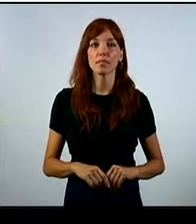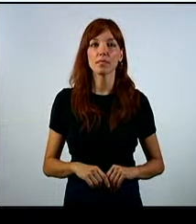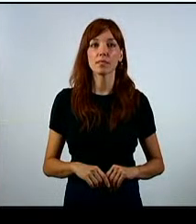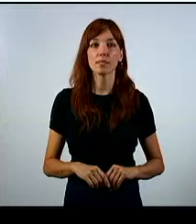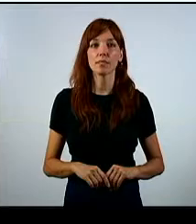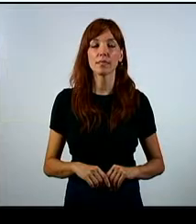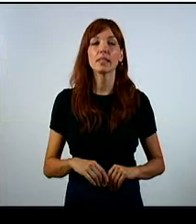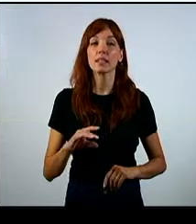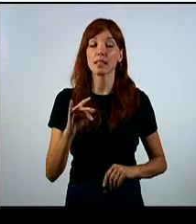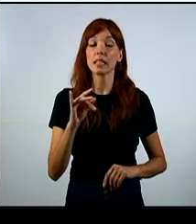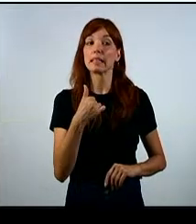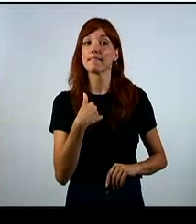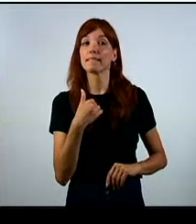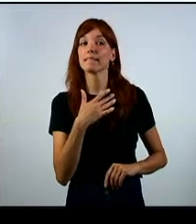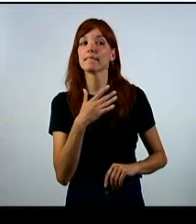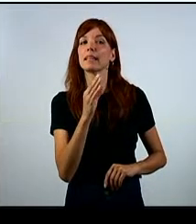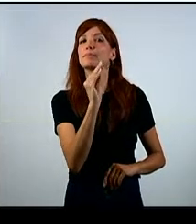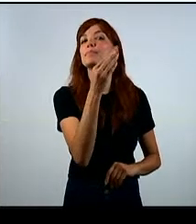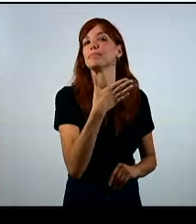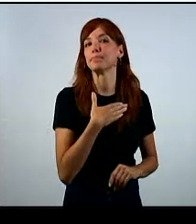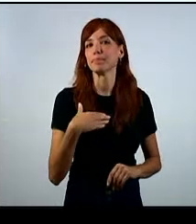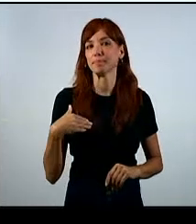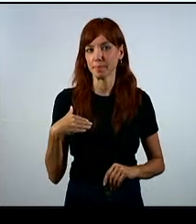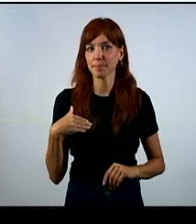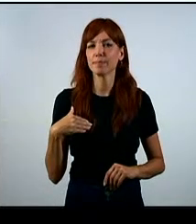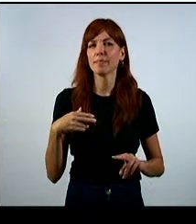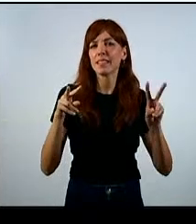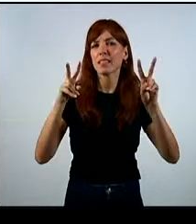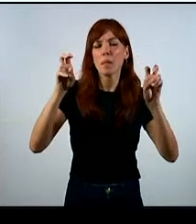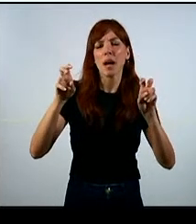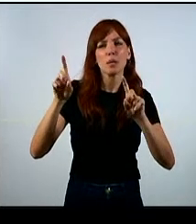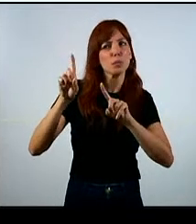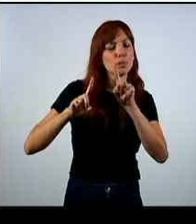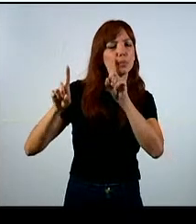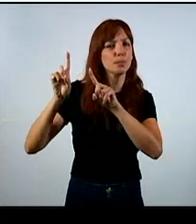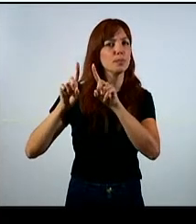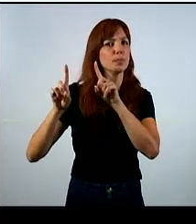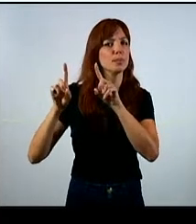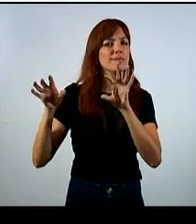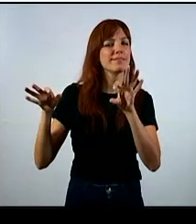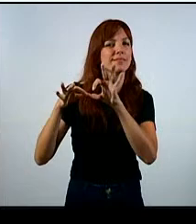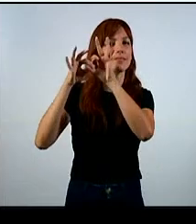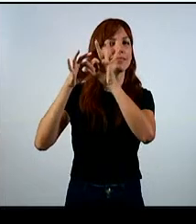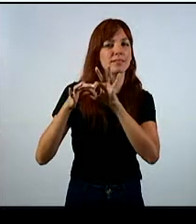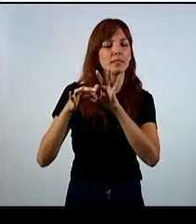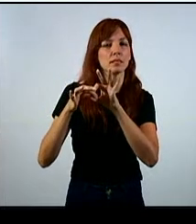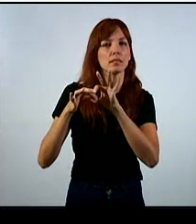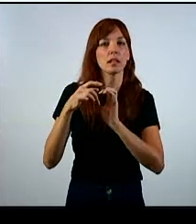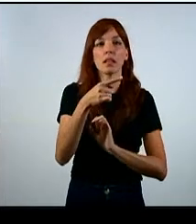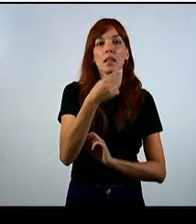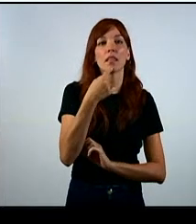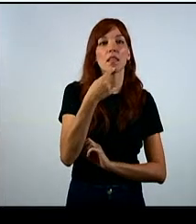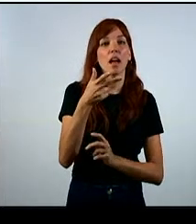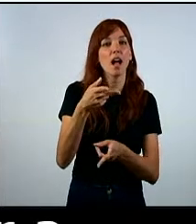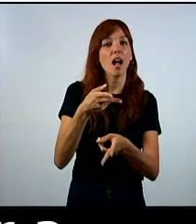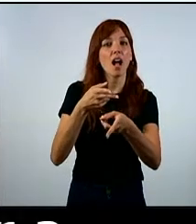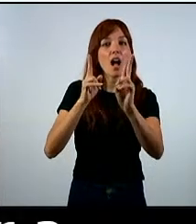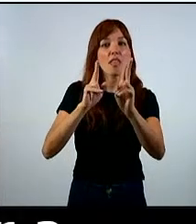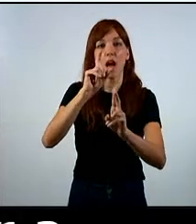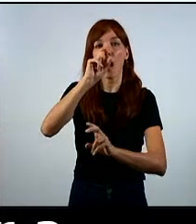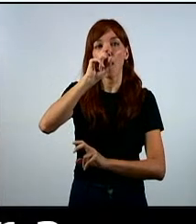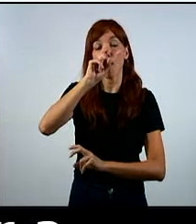Sí, yo quería preguntar sobre la polémica en torno a volver a autorizar la caza en